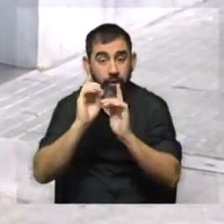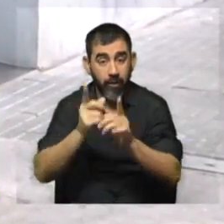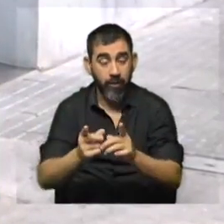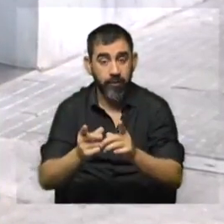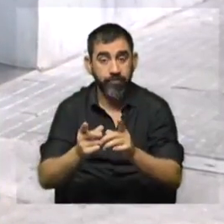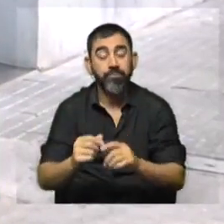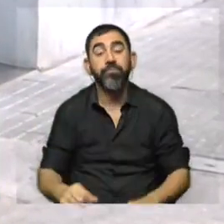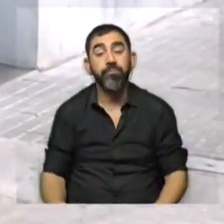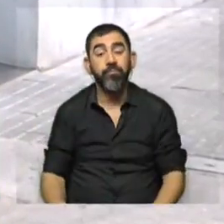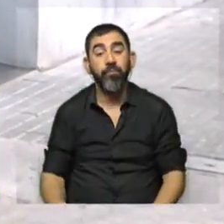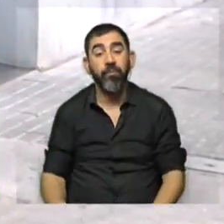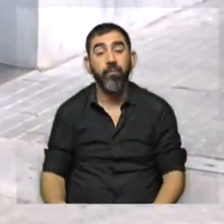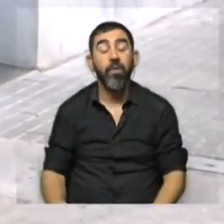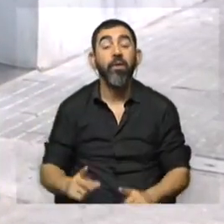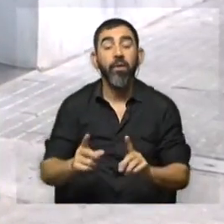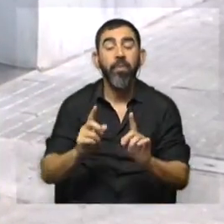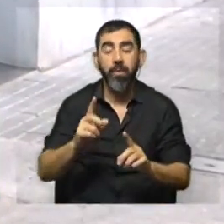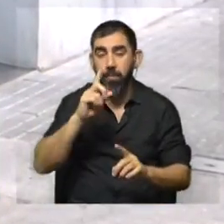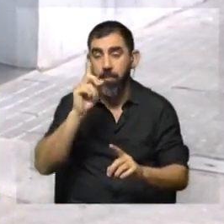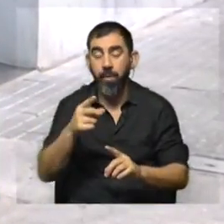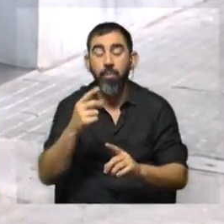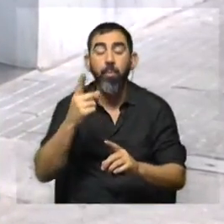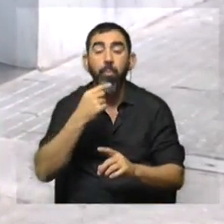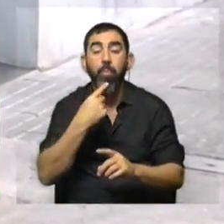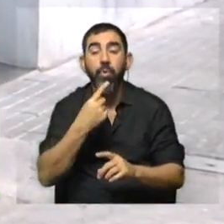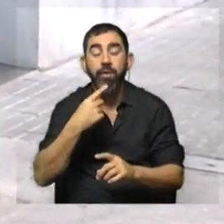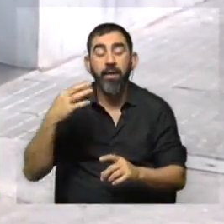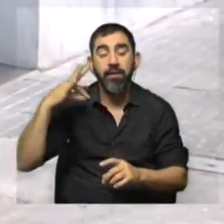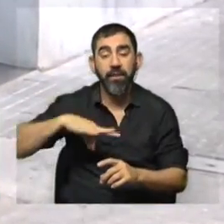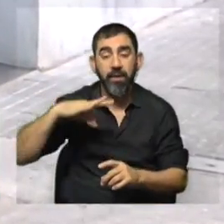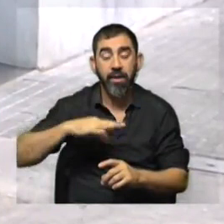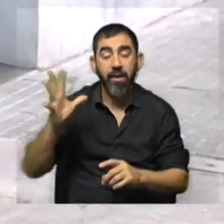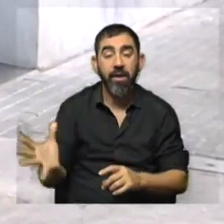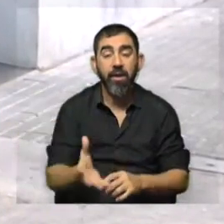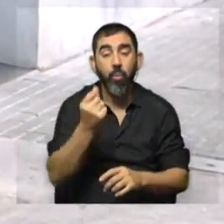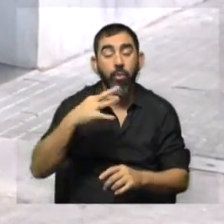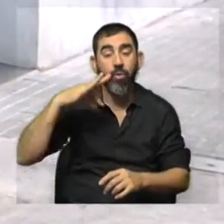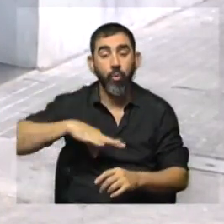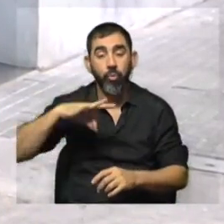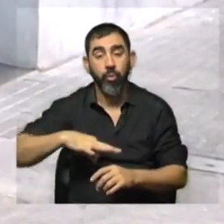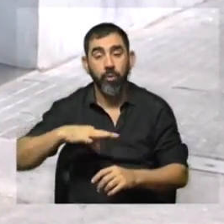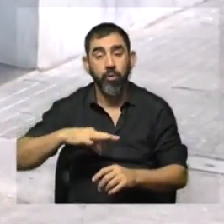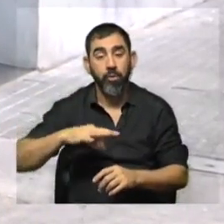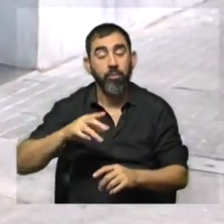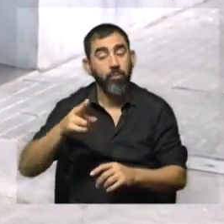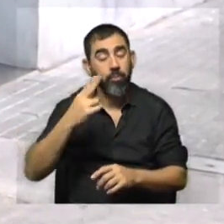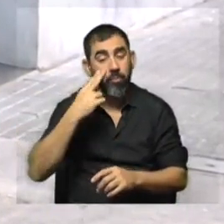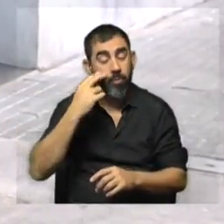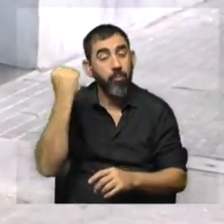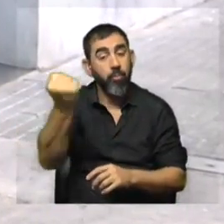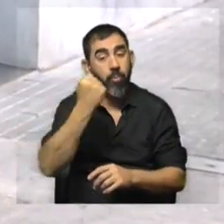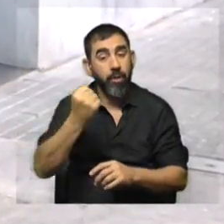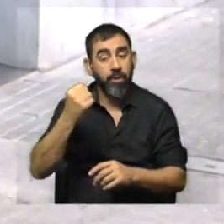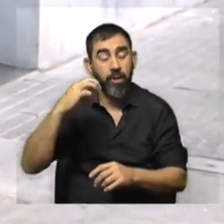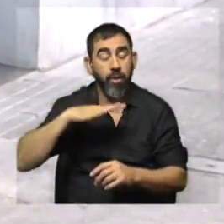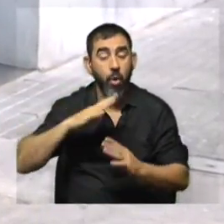también creo que se debe acelerar la política salarial y de recuperación de los salarios, que tienen una incidencia importante en el ingreso